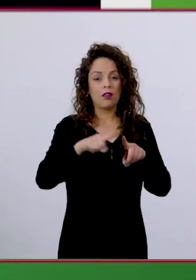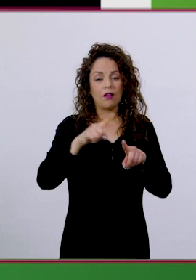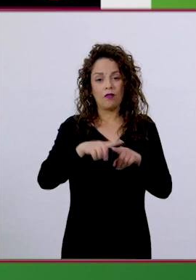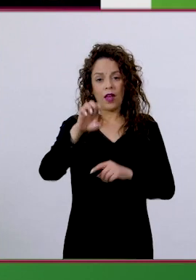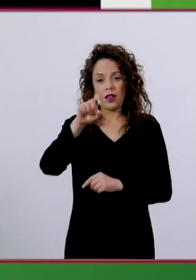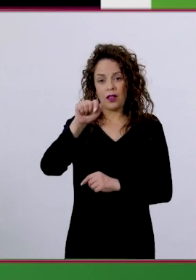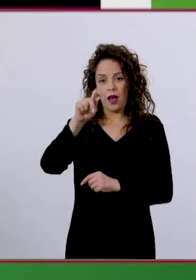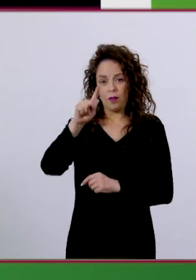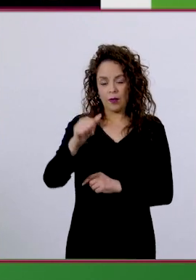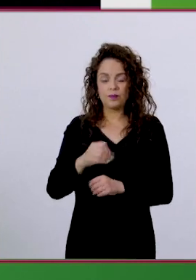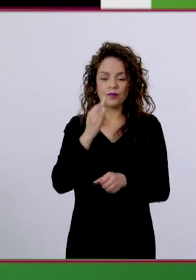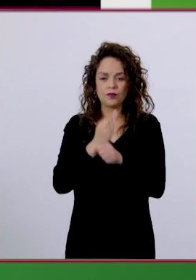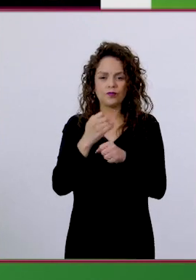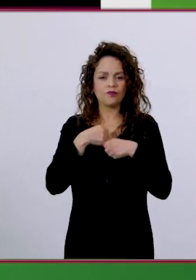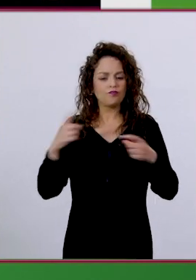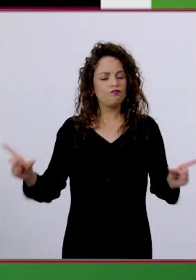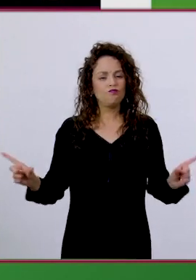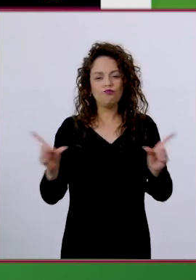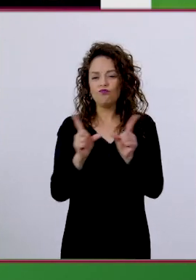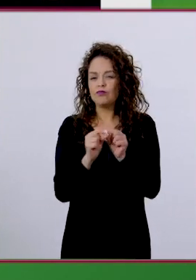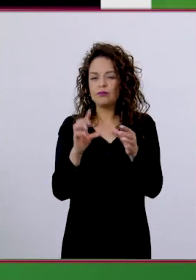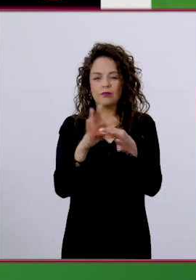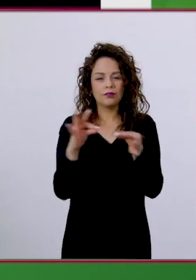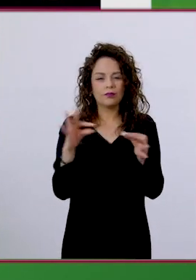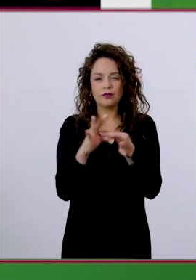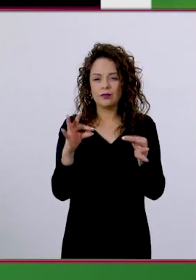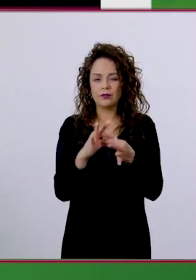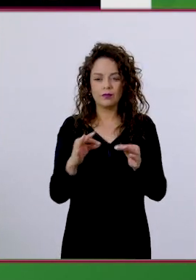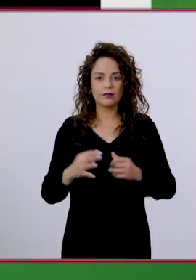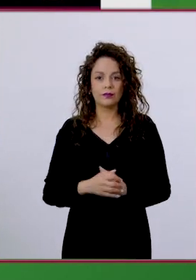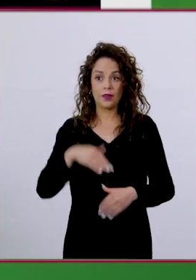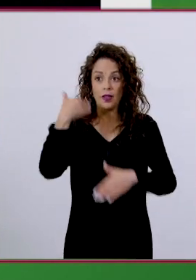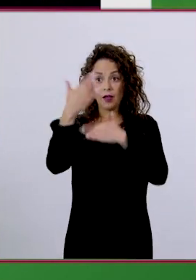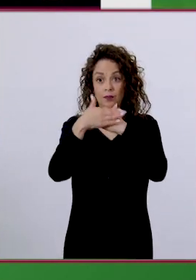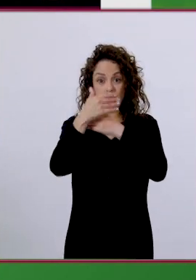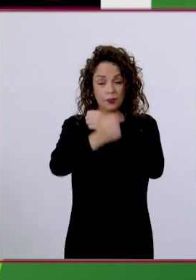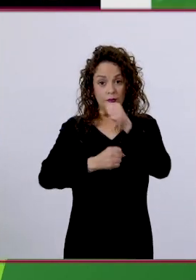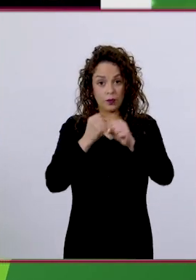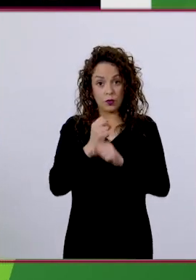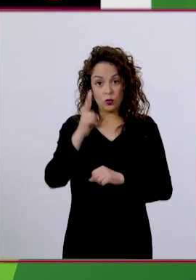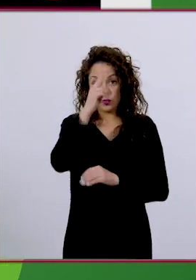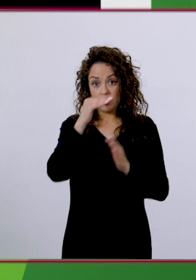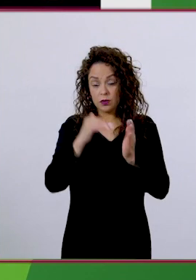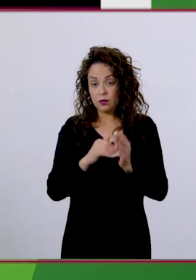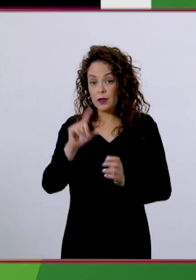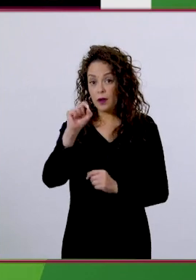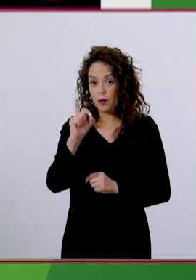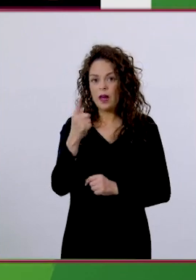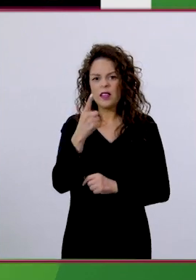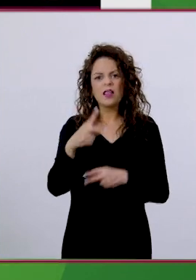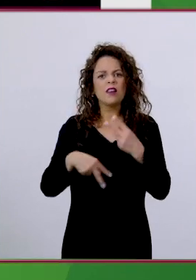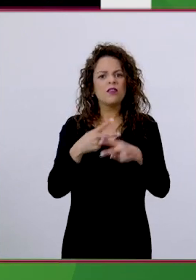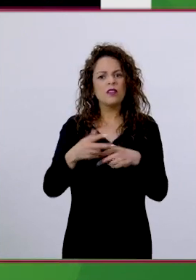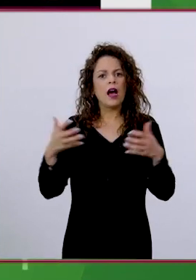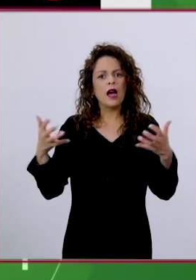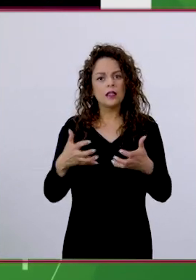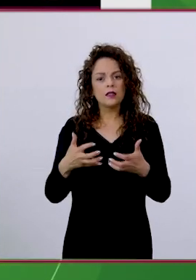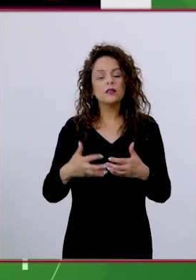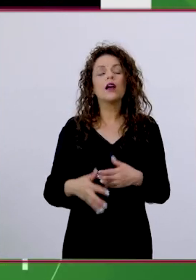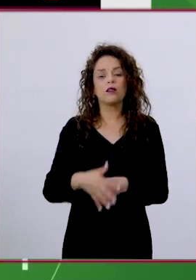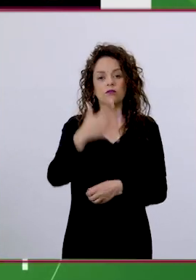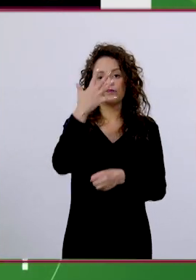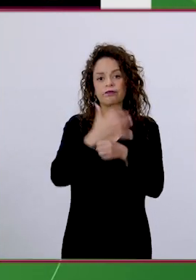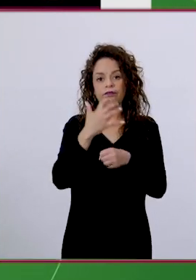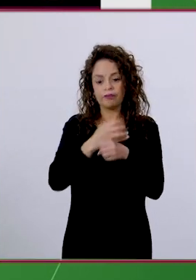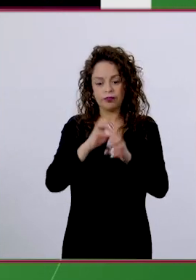manera breve, les contaré de manera breve que para el año 2020 íbamos a realizar el 5º encuentro